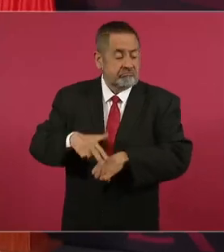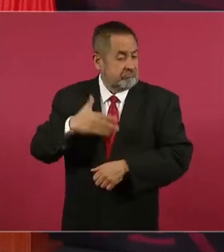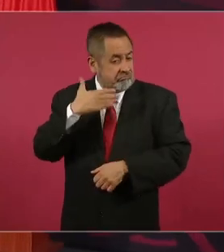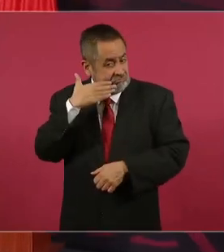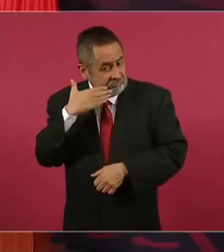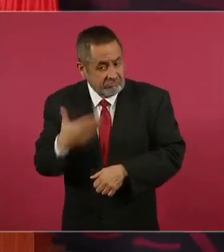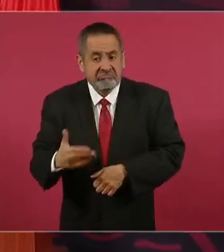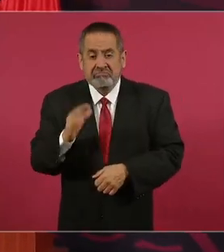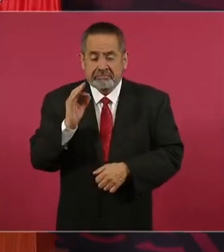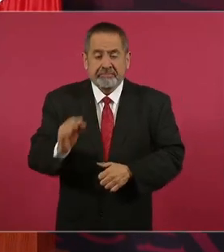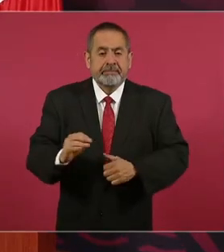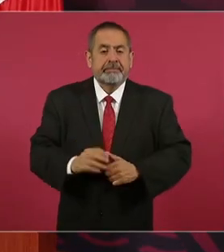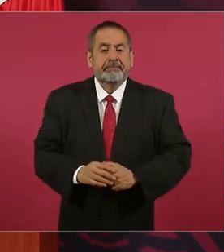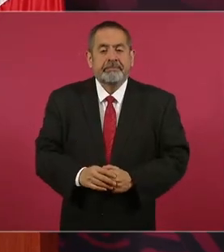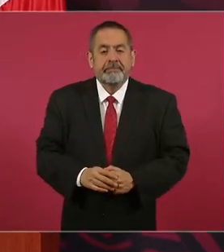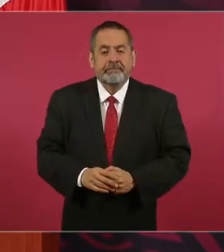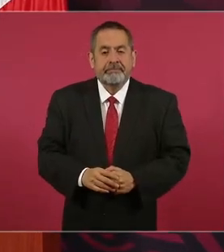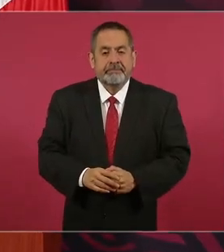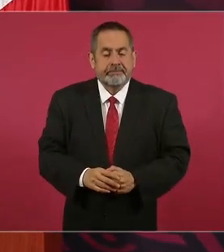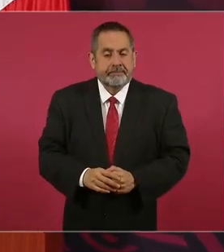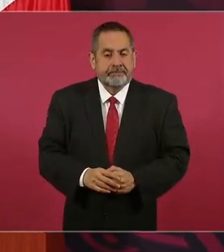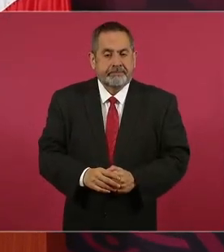hubo